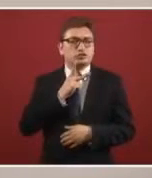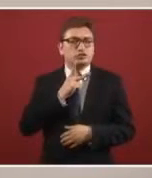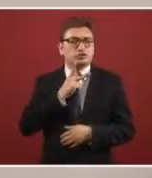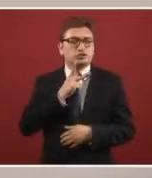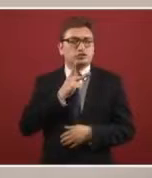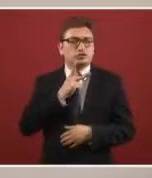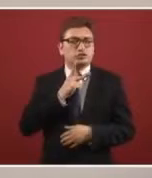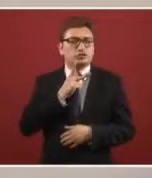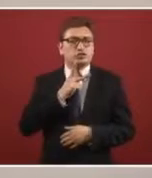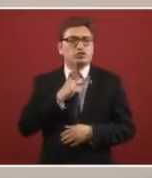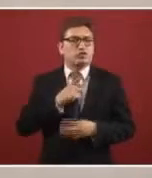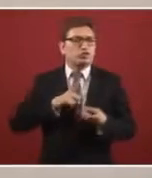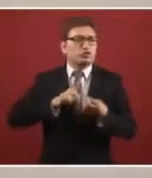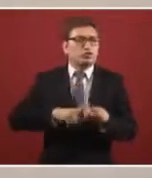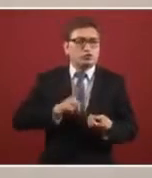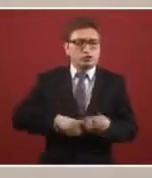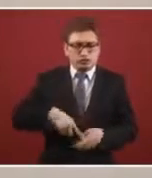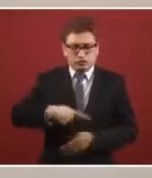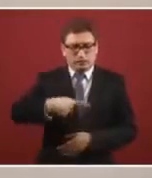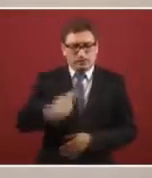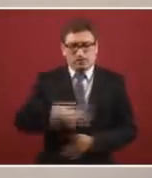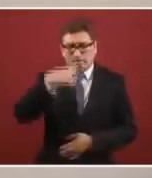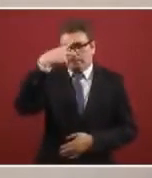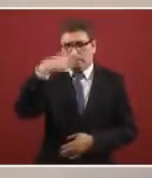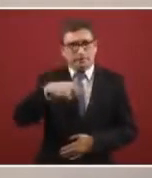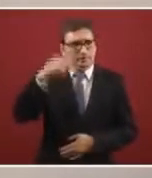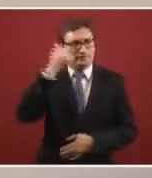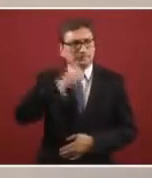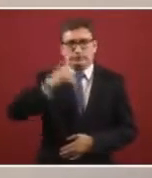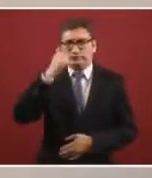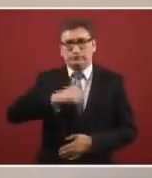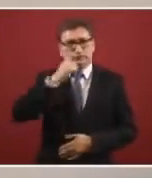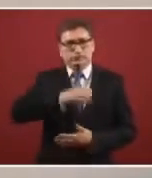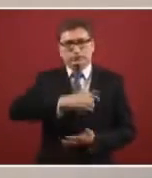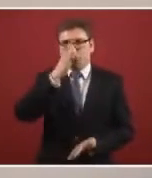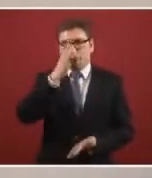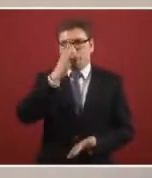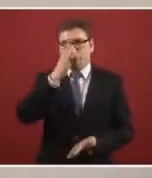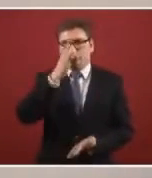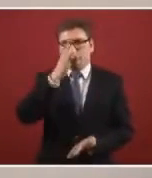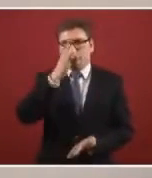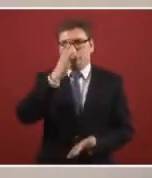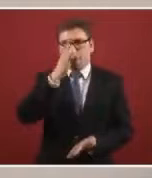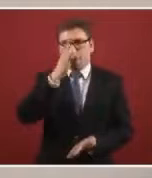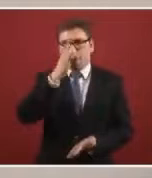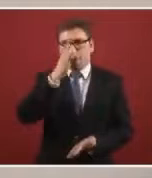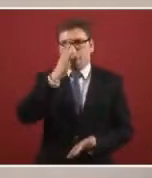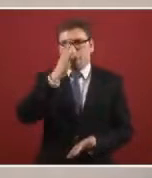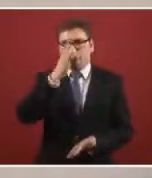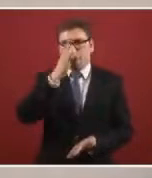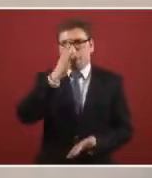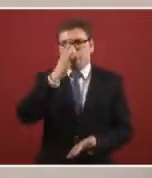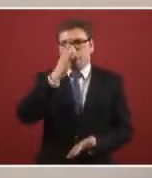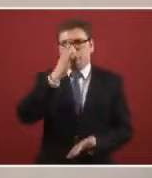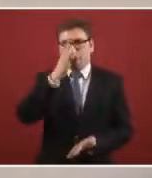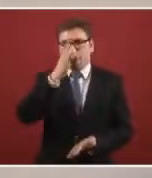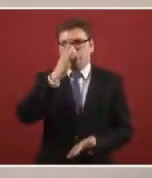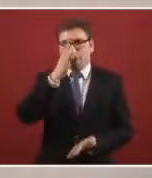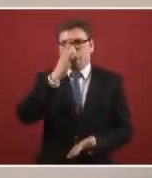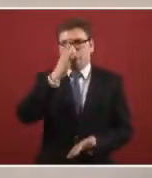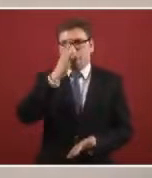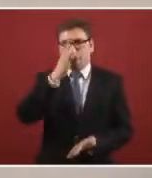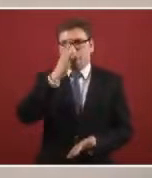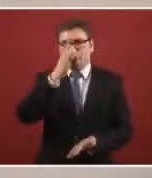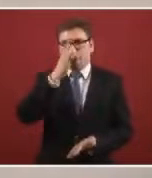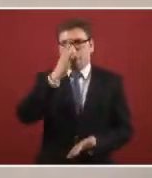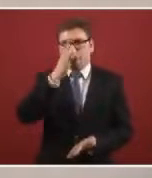petroleum resources are propiedad única y exclusiva del pueblo mexicano. That belong exclusively to the